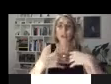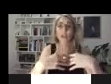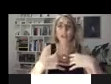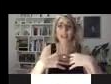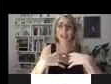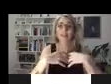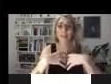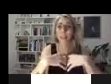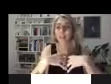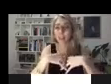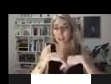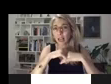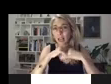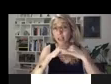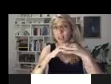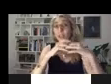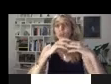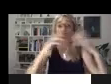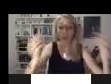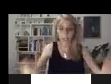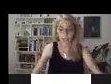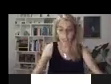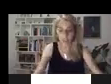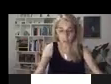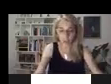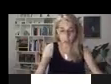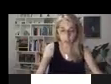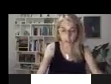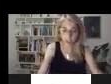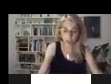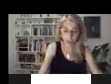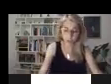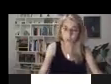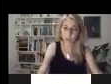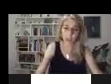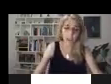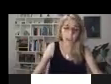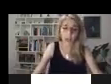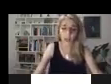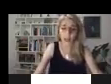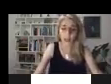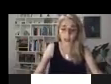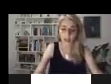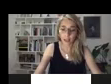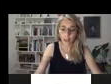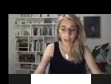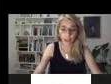los coleccionistas empiezan a institucionalizar sus acervos, y